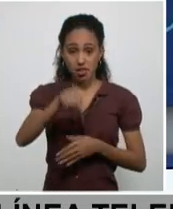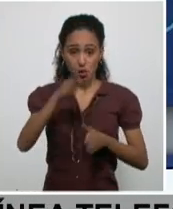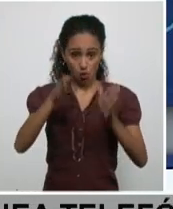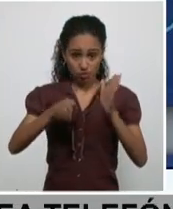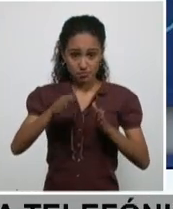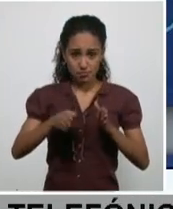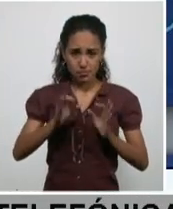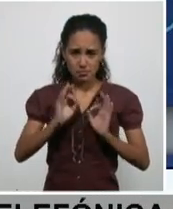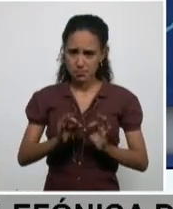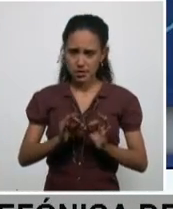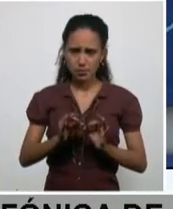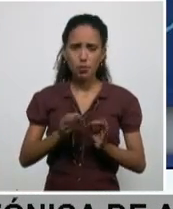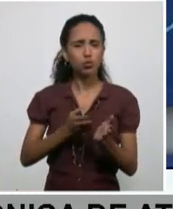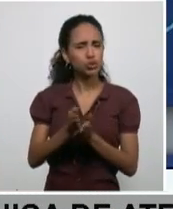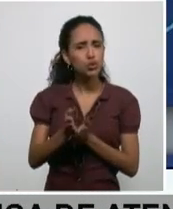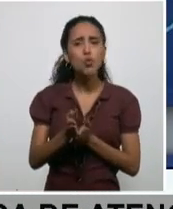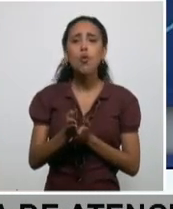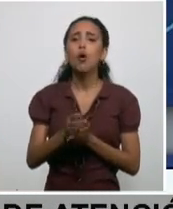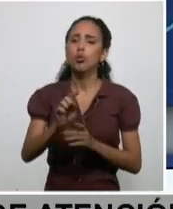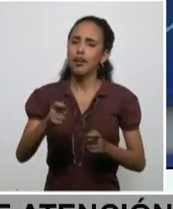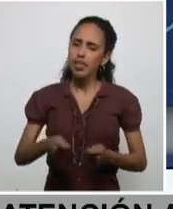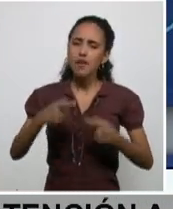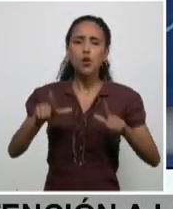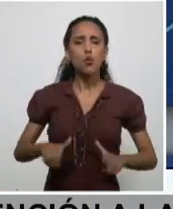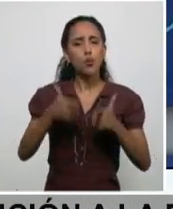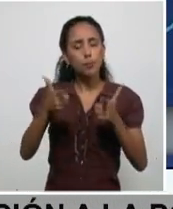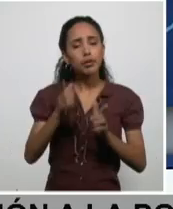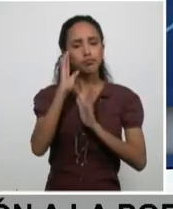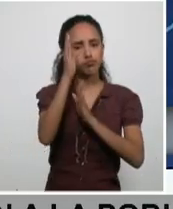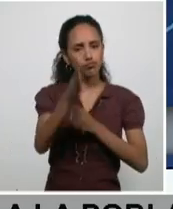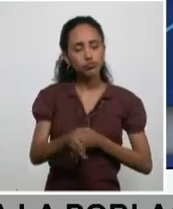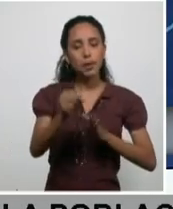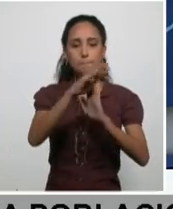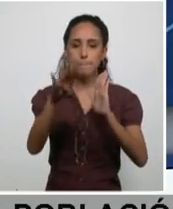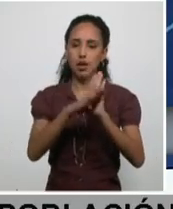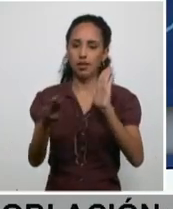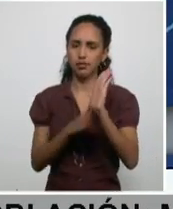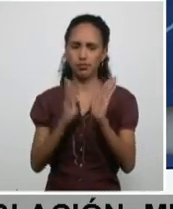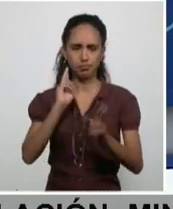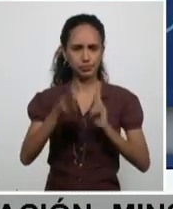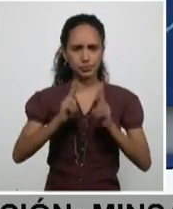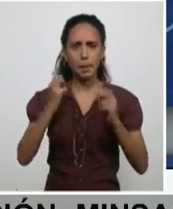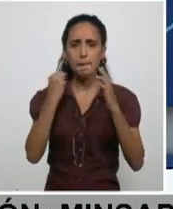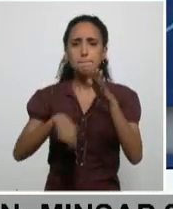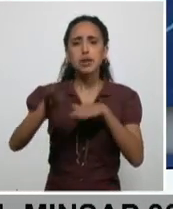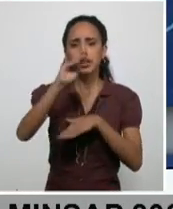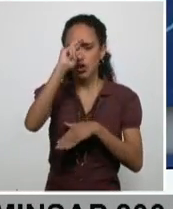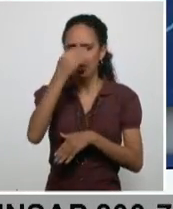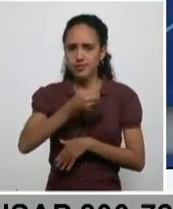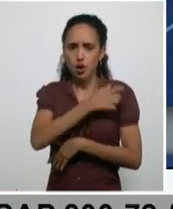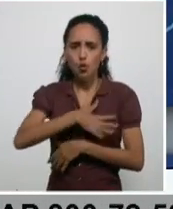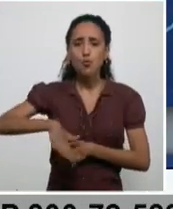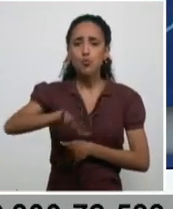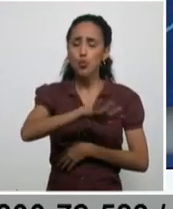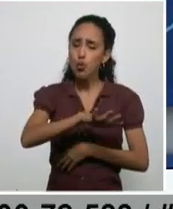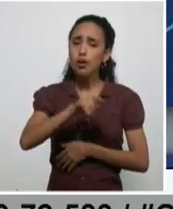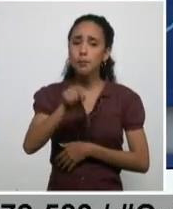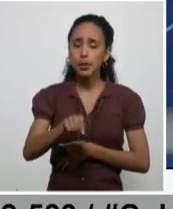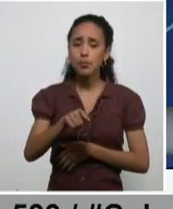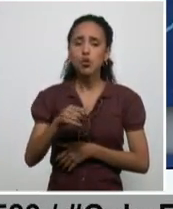siempre, el llamado a que usted cumpla disciplinadamente con las medidas orientadas por el Ministerio de Salud Pública. No basta